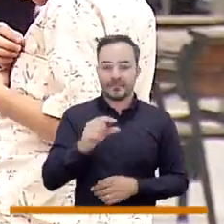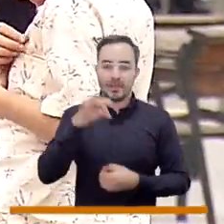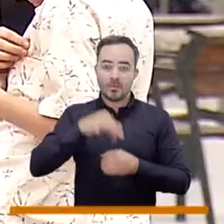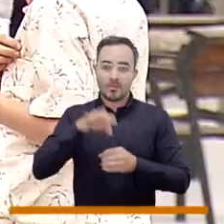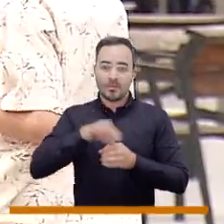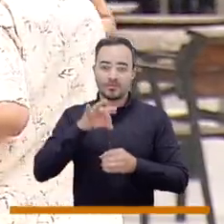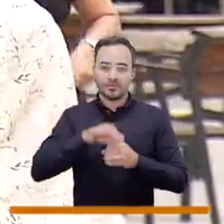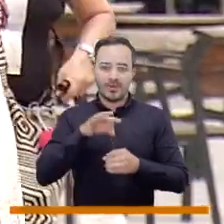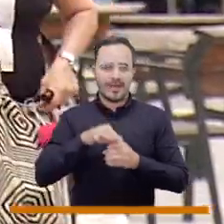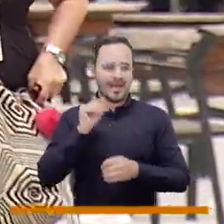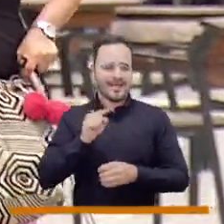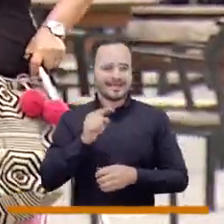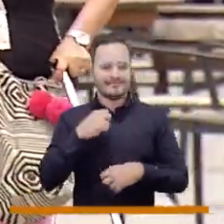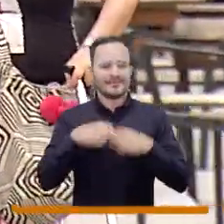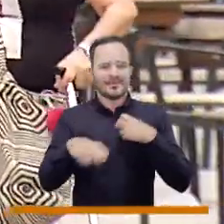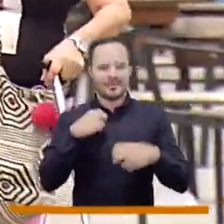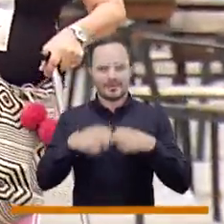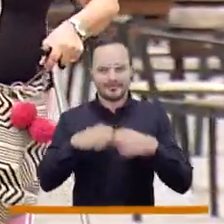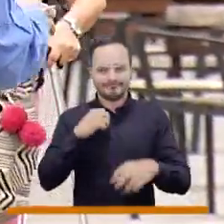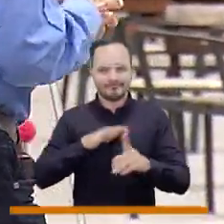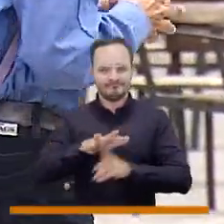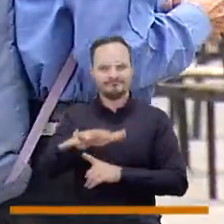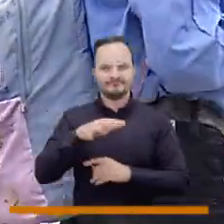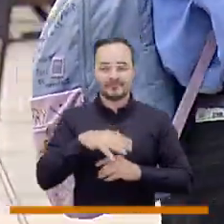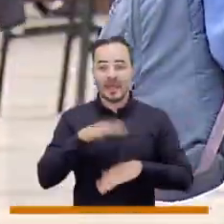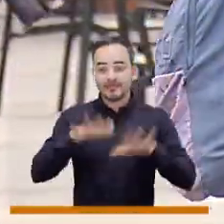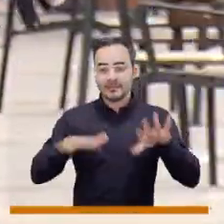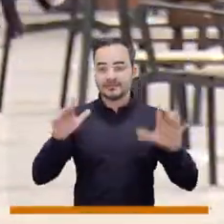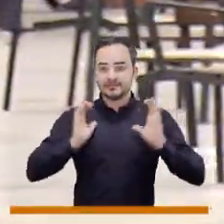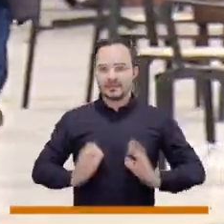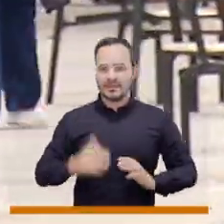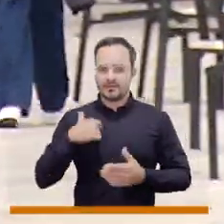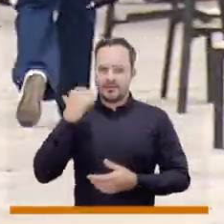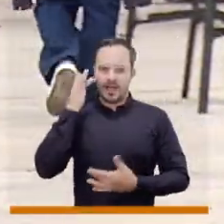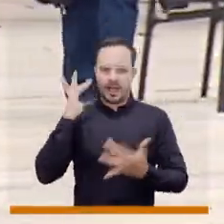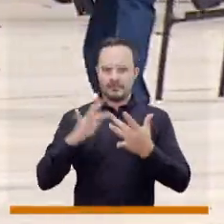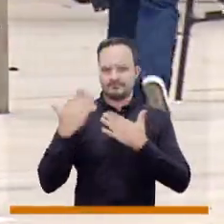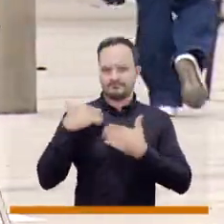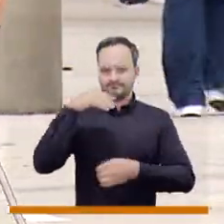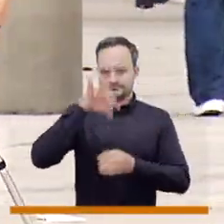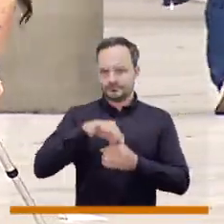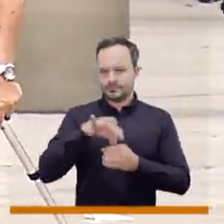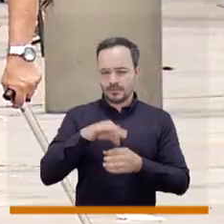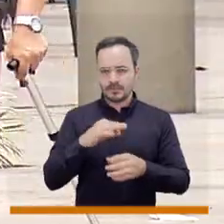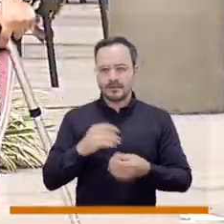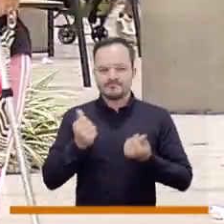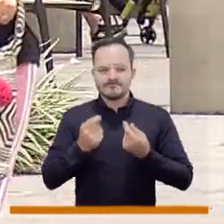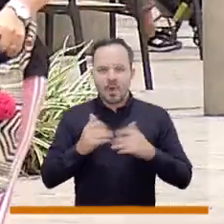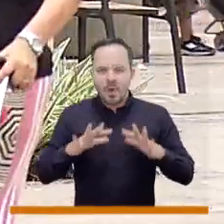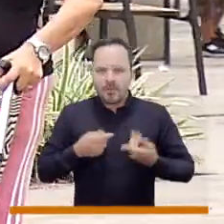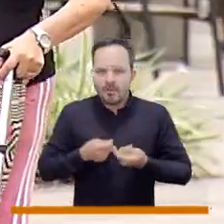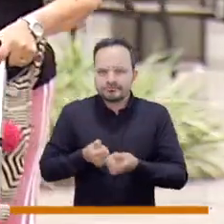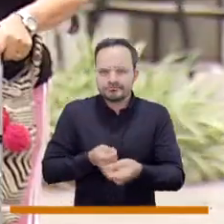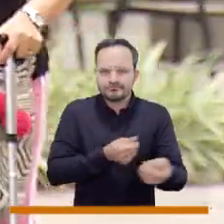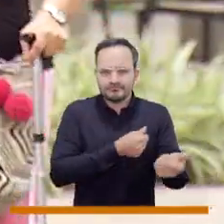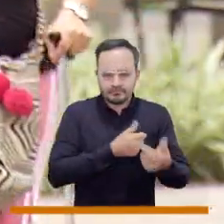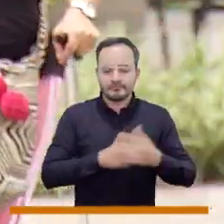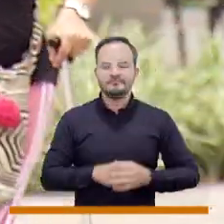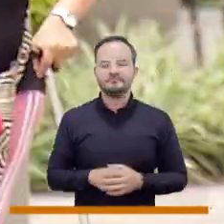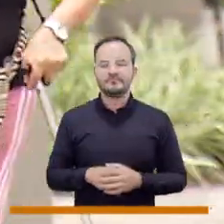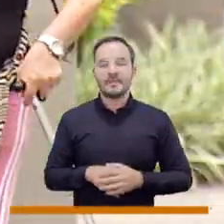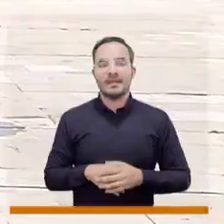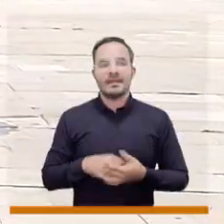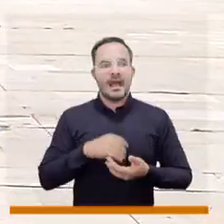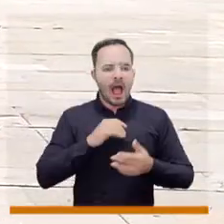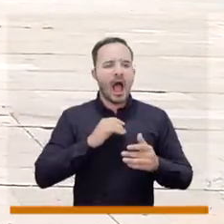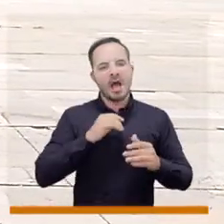las votaciones, porque los ciudadanos son los que tienen que votar en qué quieren invertir ese recurso, y muchas veces la